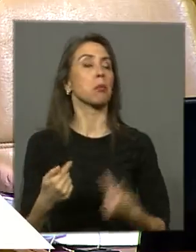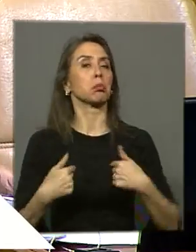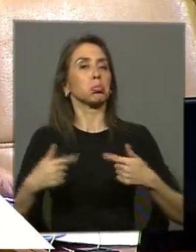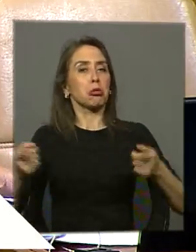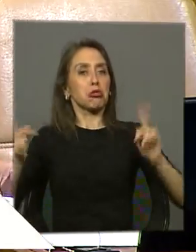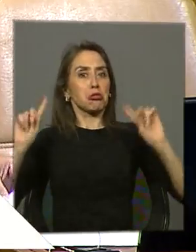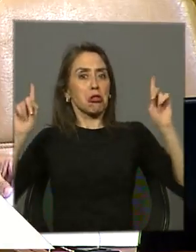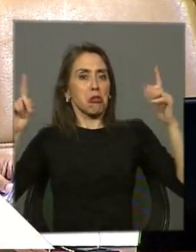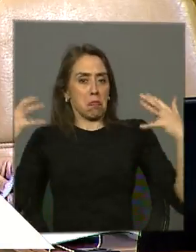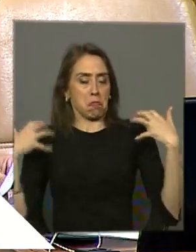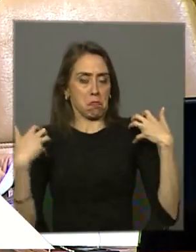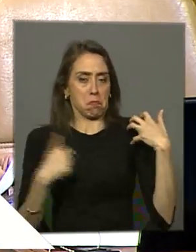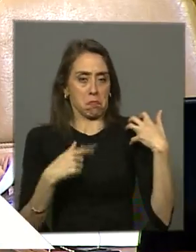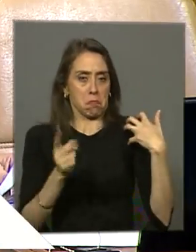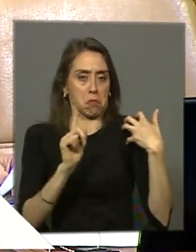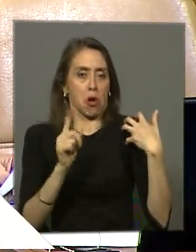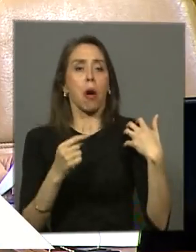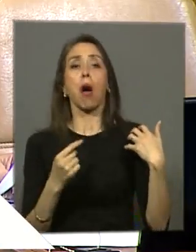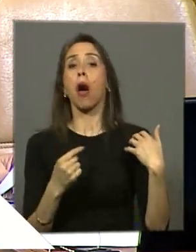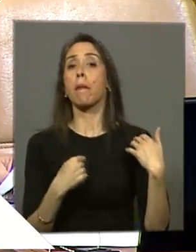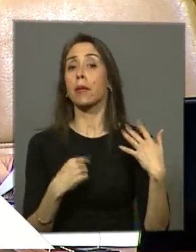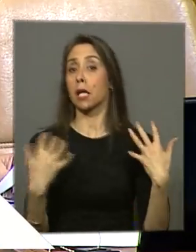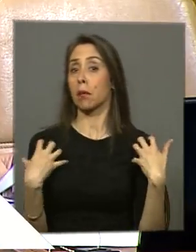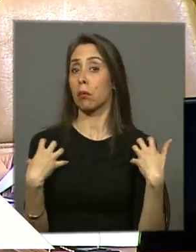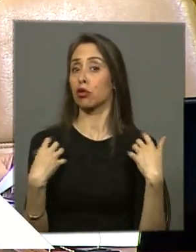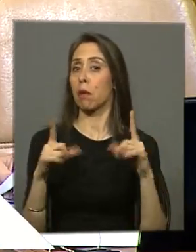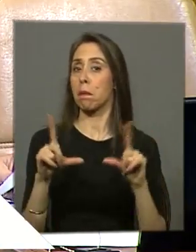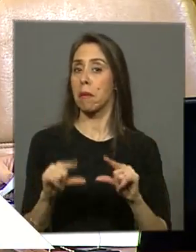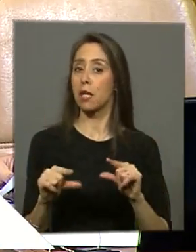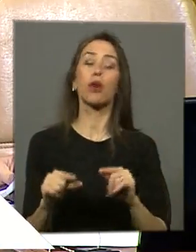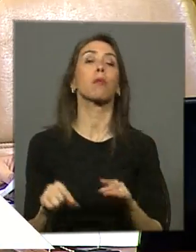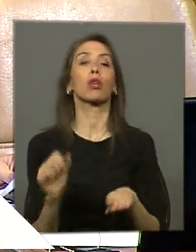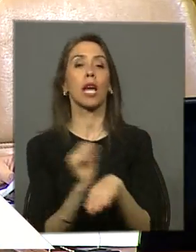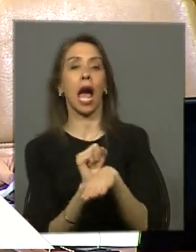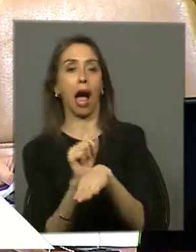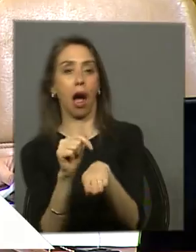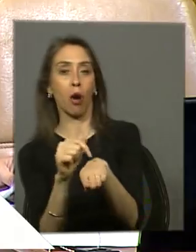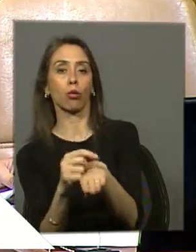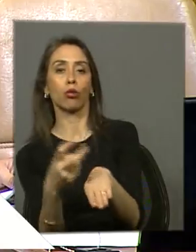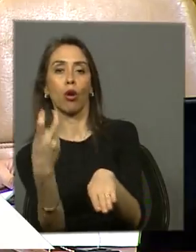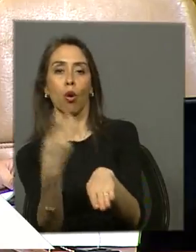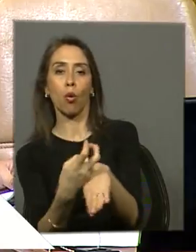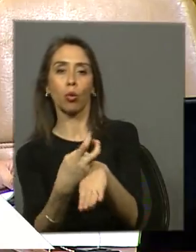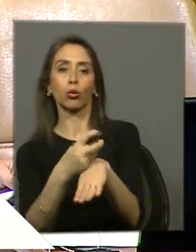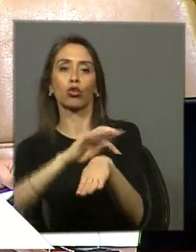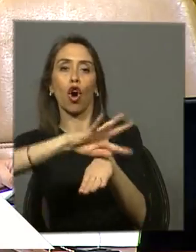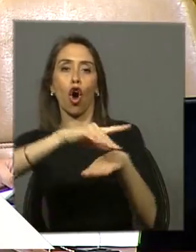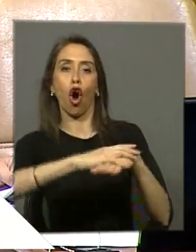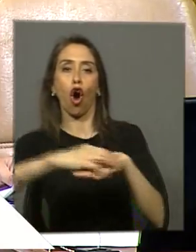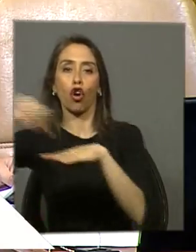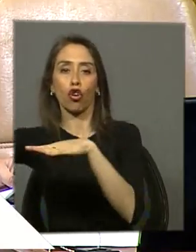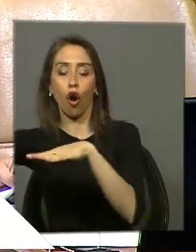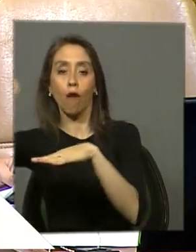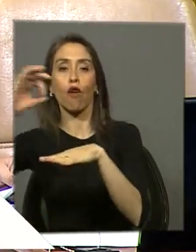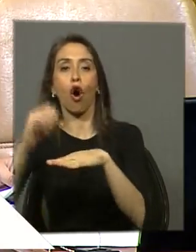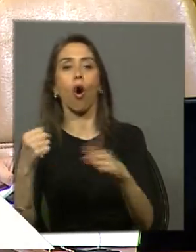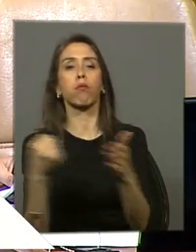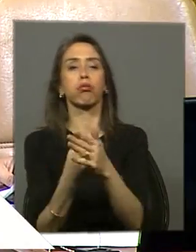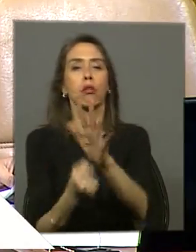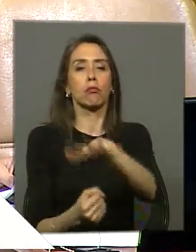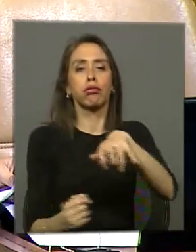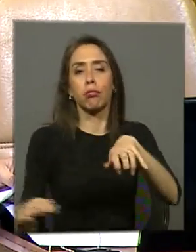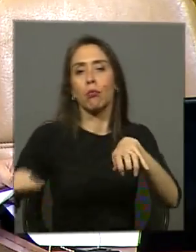o limitar su responsabilidad por hurtos robos o daños ocurridos con ocasión del servicio no producirá